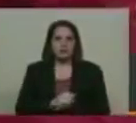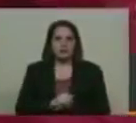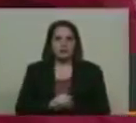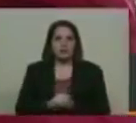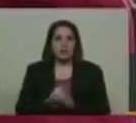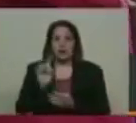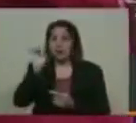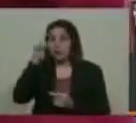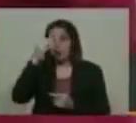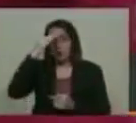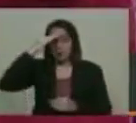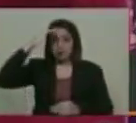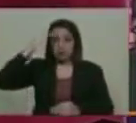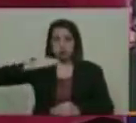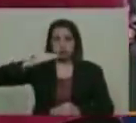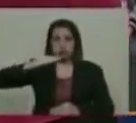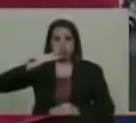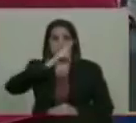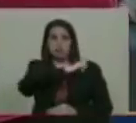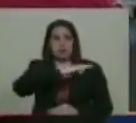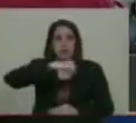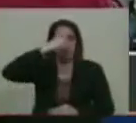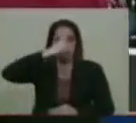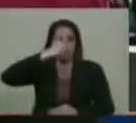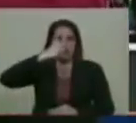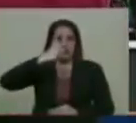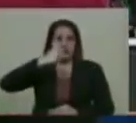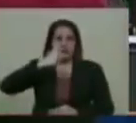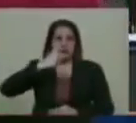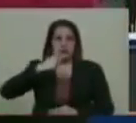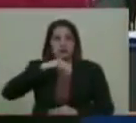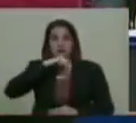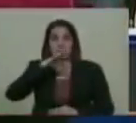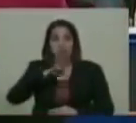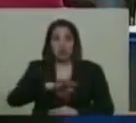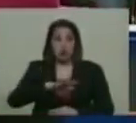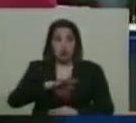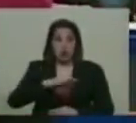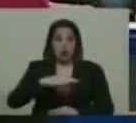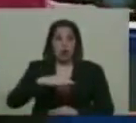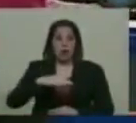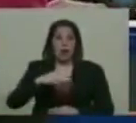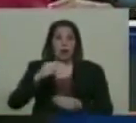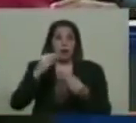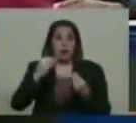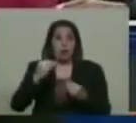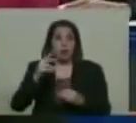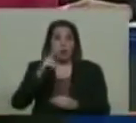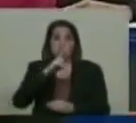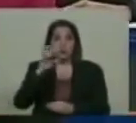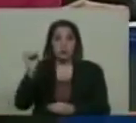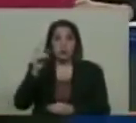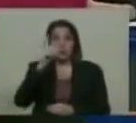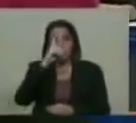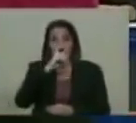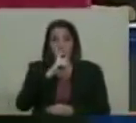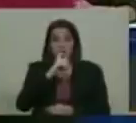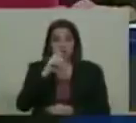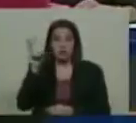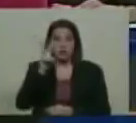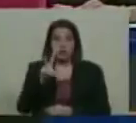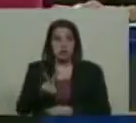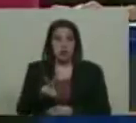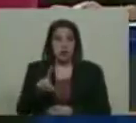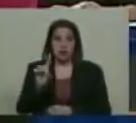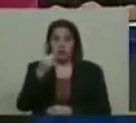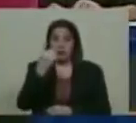Primera almiranta en jefa de la historia militar de 200 años de Venezuela.